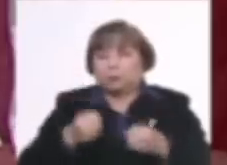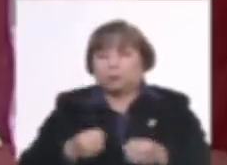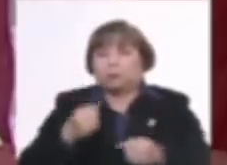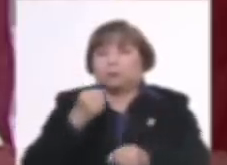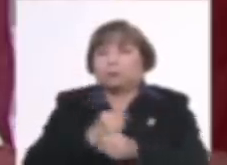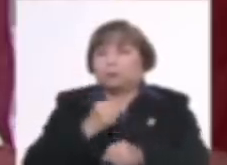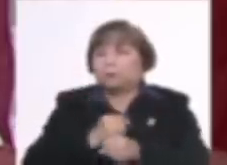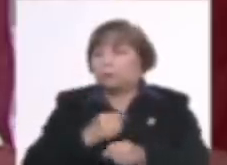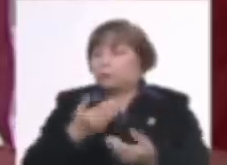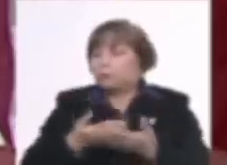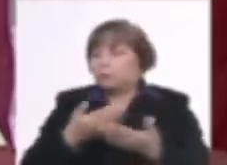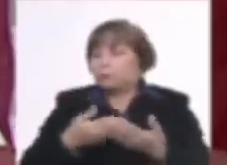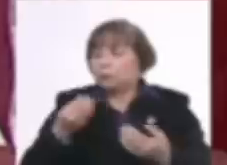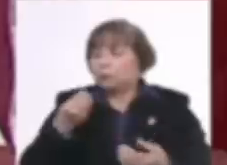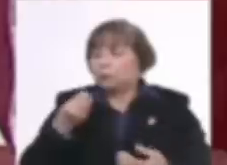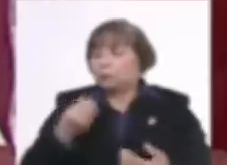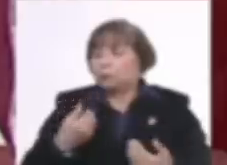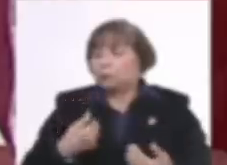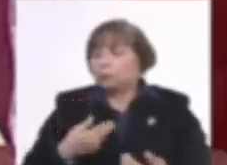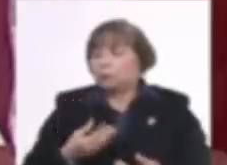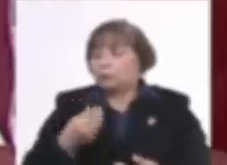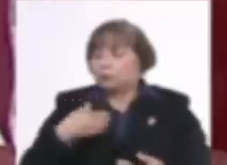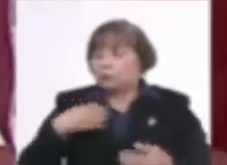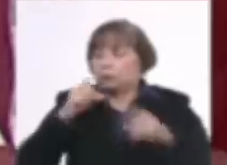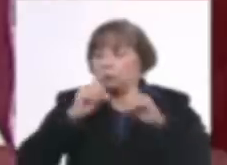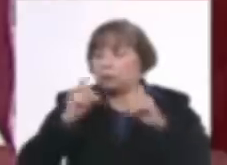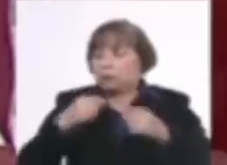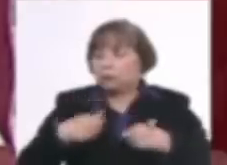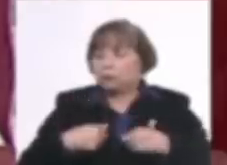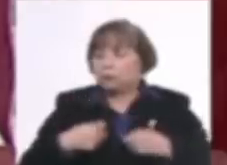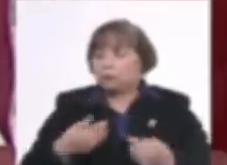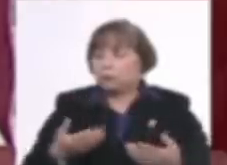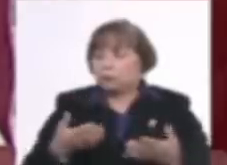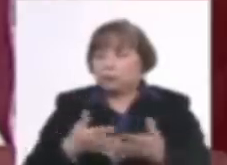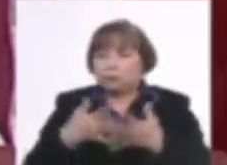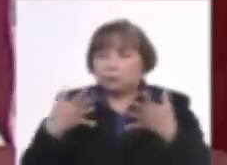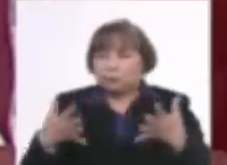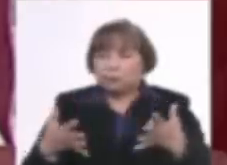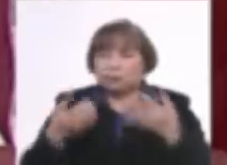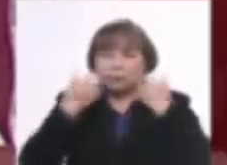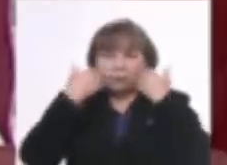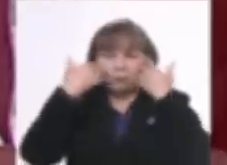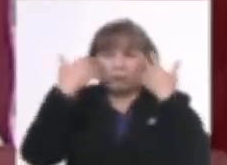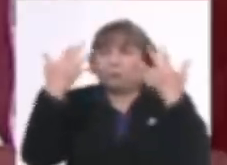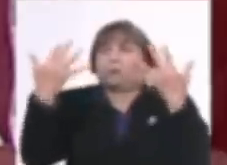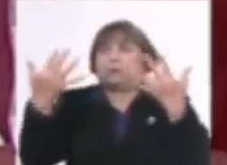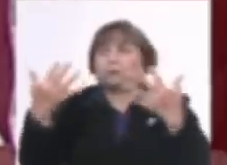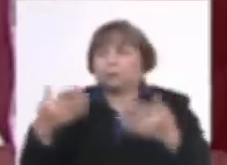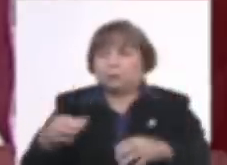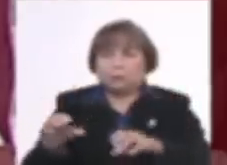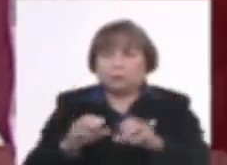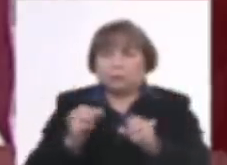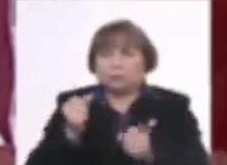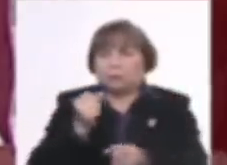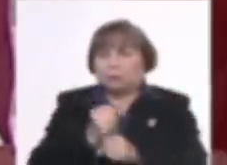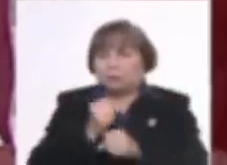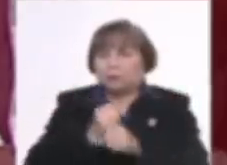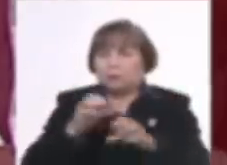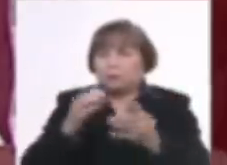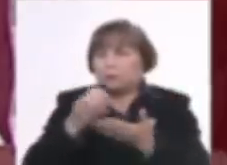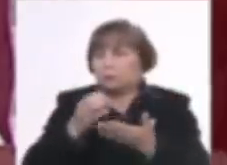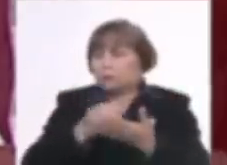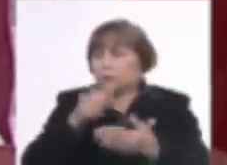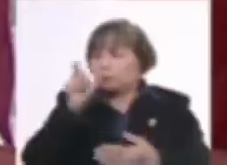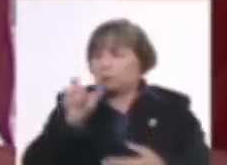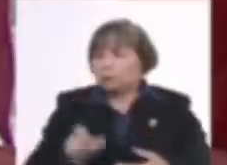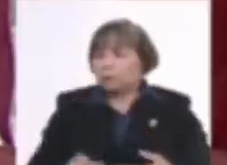del trabajo. ¿Por qué, me pregunto yo, tanto escándalo por realizar un trabajo? Soy